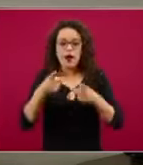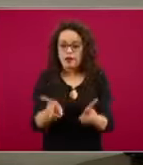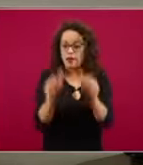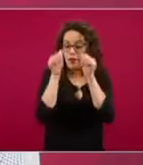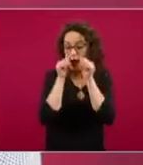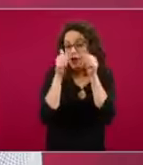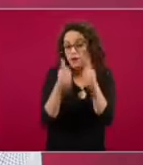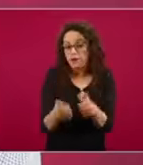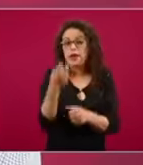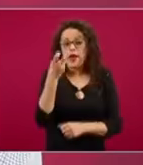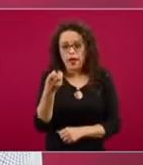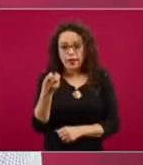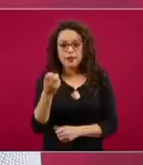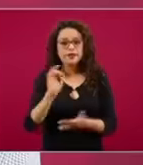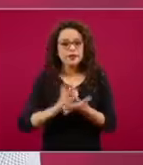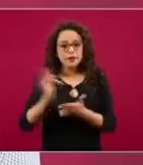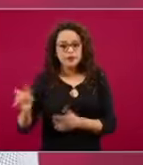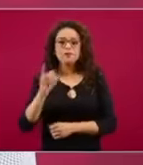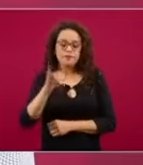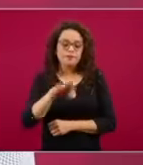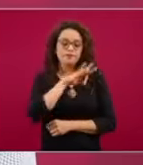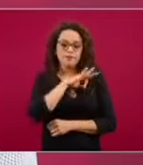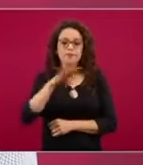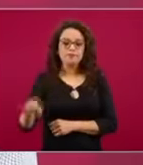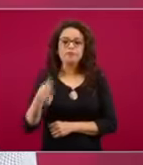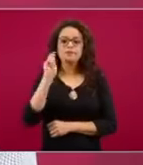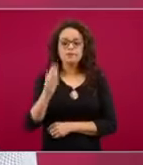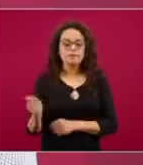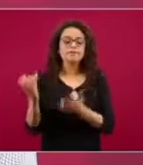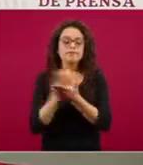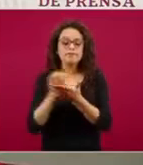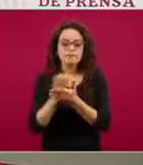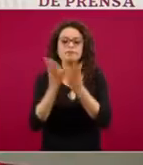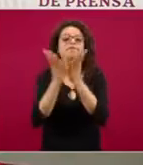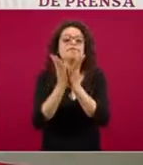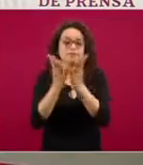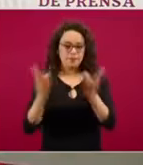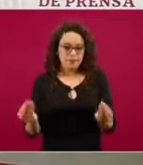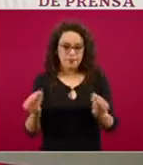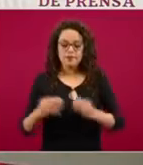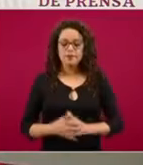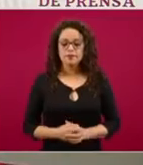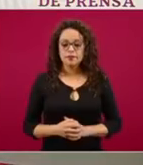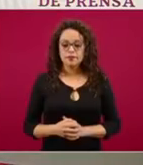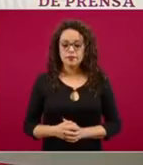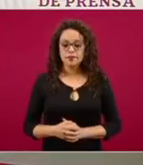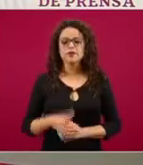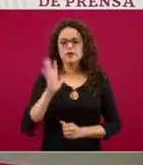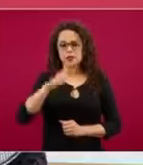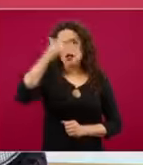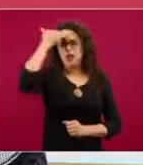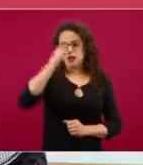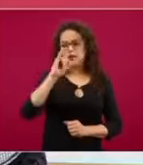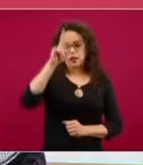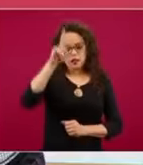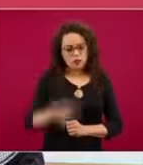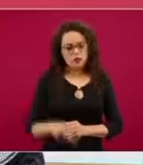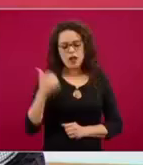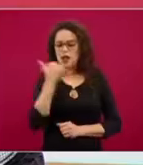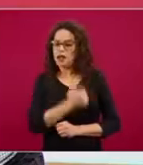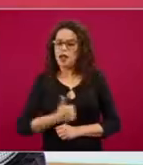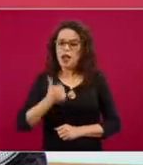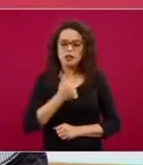entonces finalmente puedan en su momento contribuir a la recuperación. Sabemos que lamentablemente, a pesar de todos